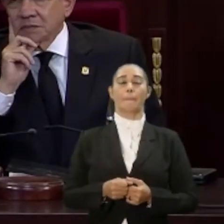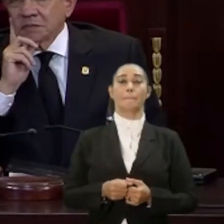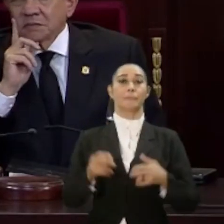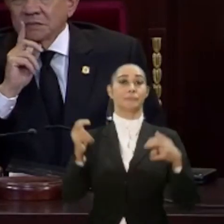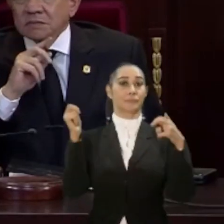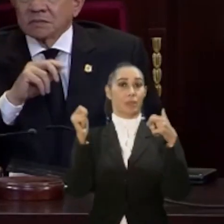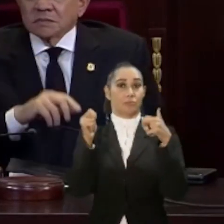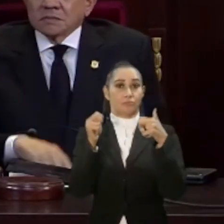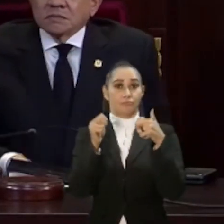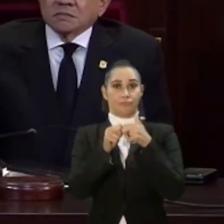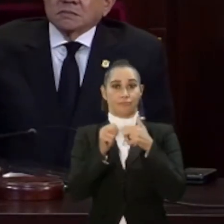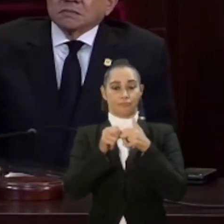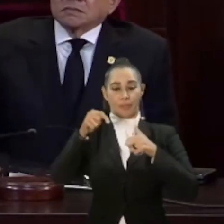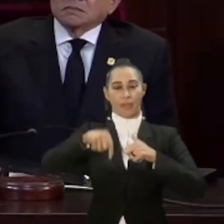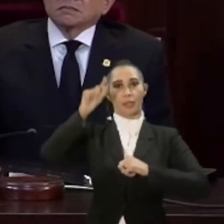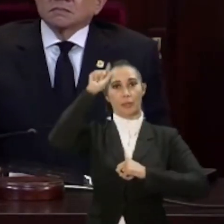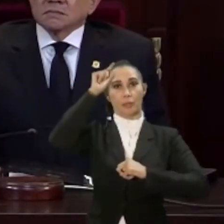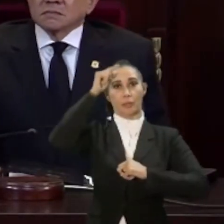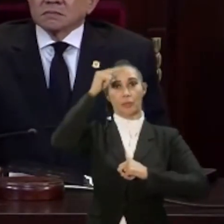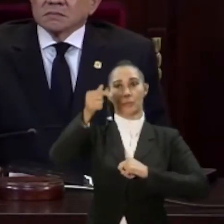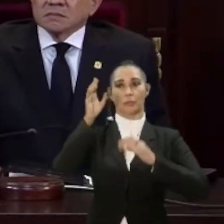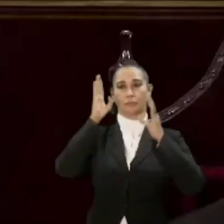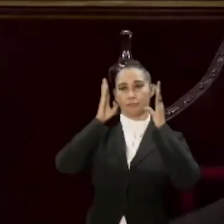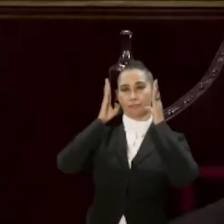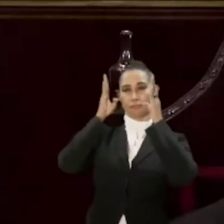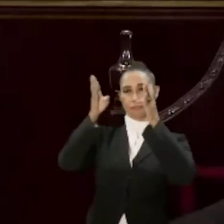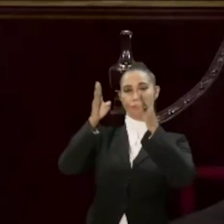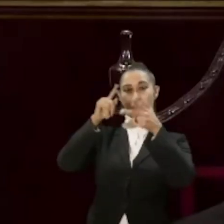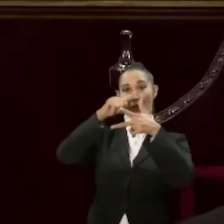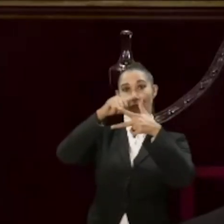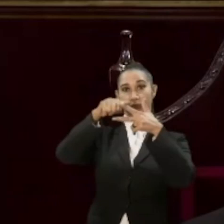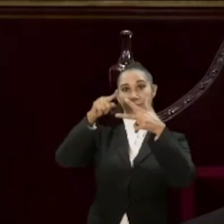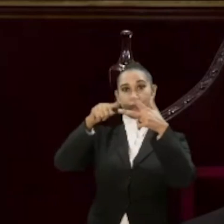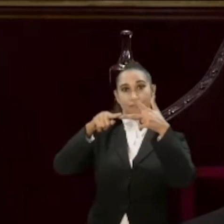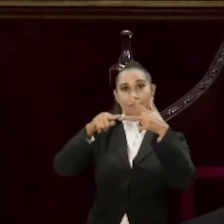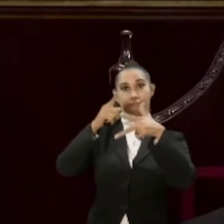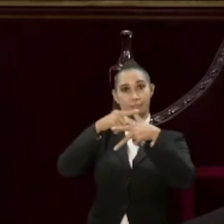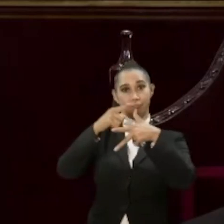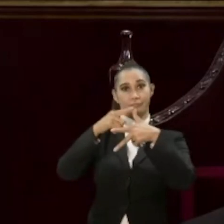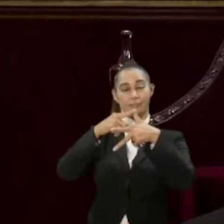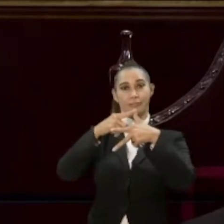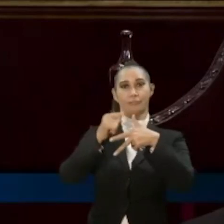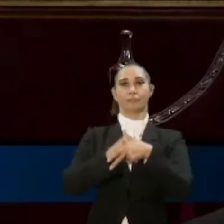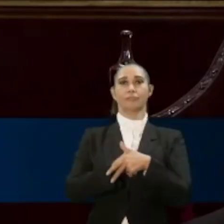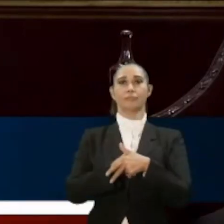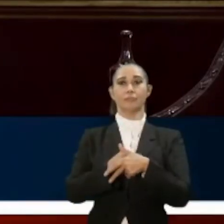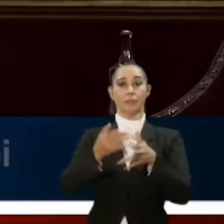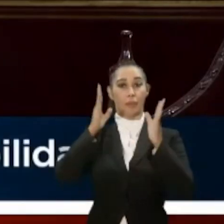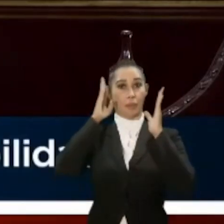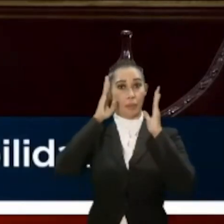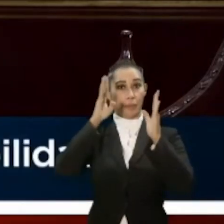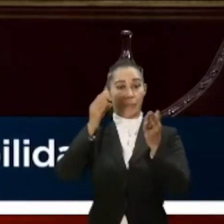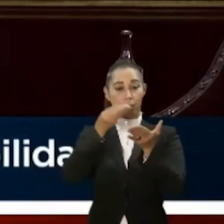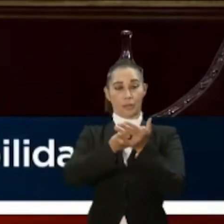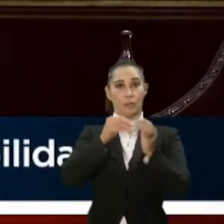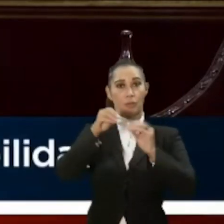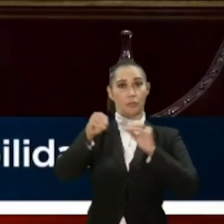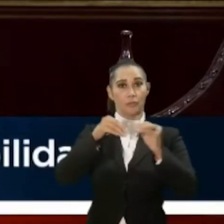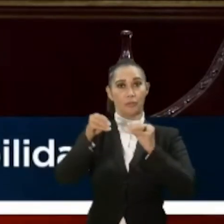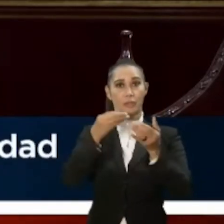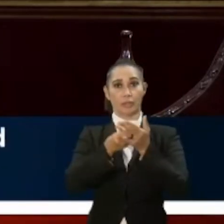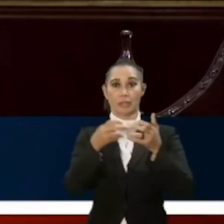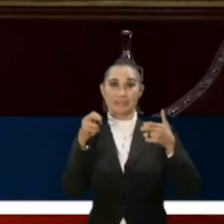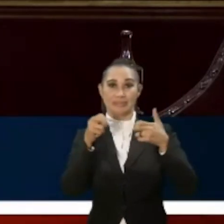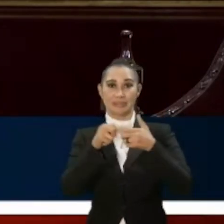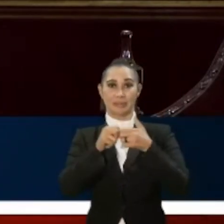generación eléctrica, nuestro gobierno se ha concentrado en tres aspectos principales. Primero, garantizar que la oferta o disponibilidad de potencia